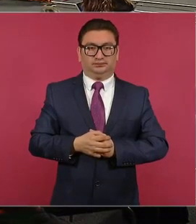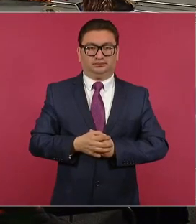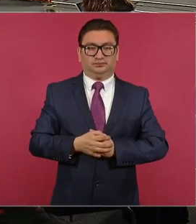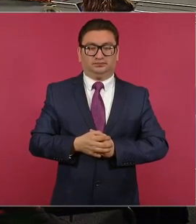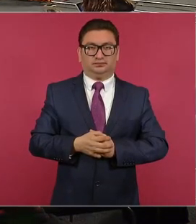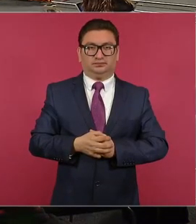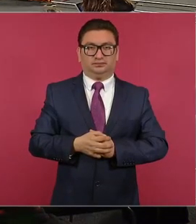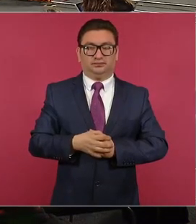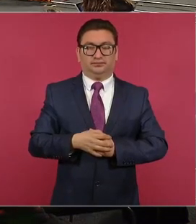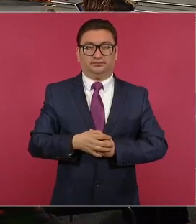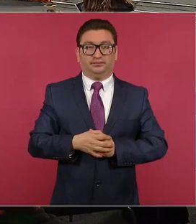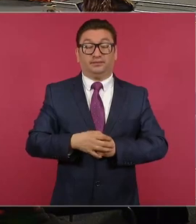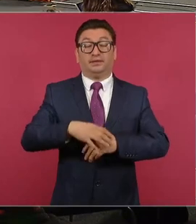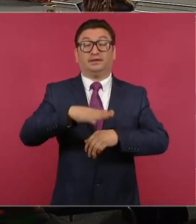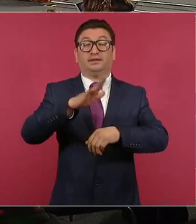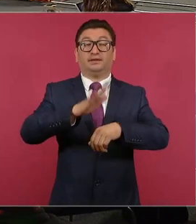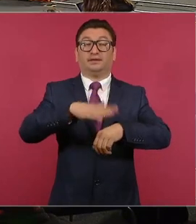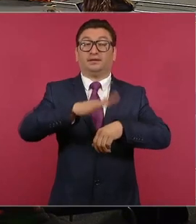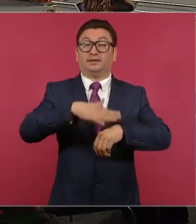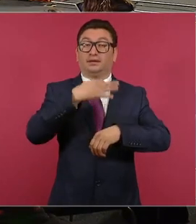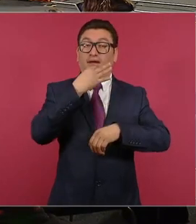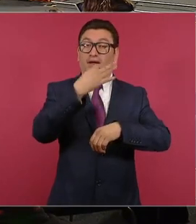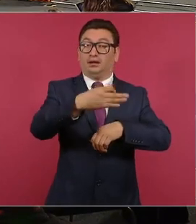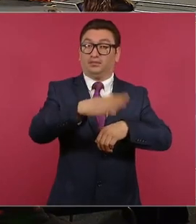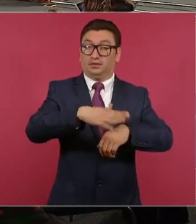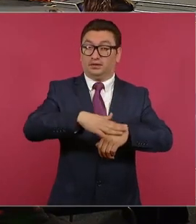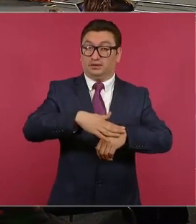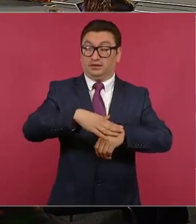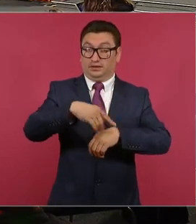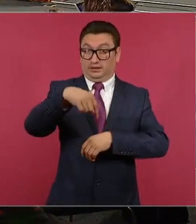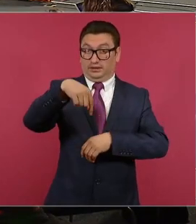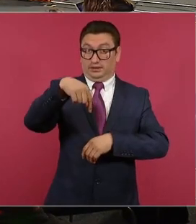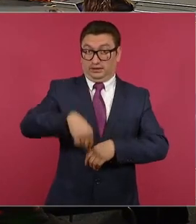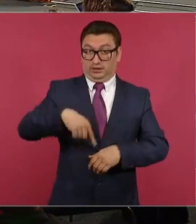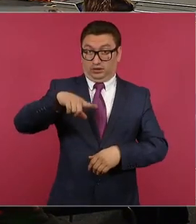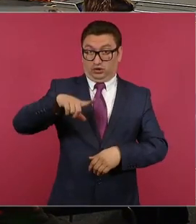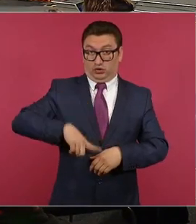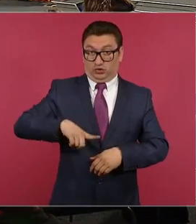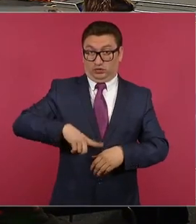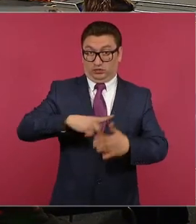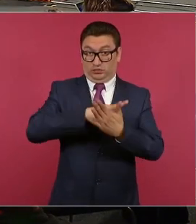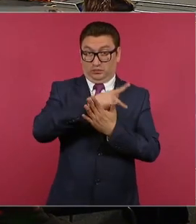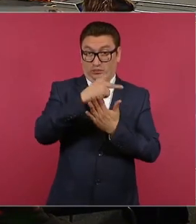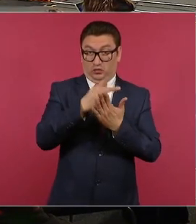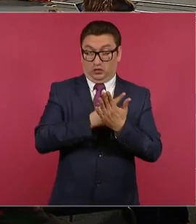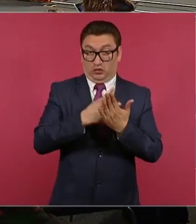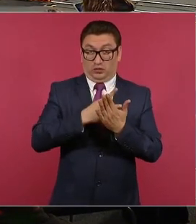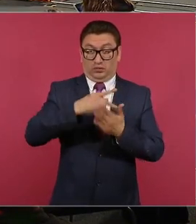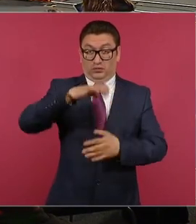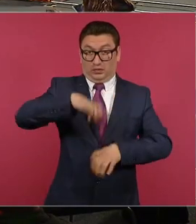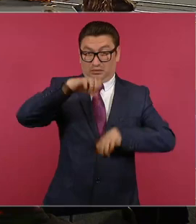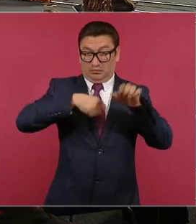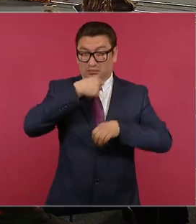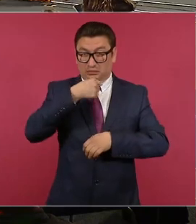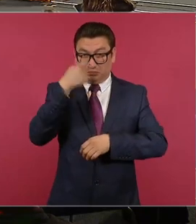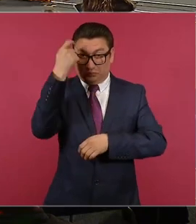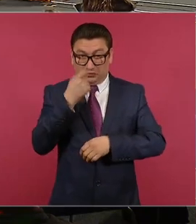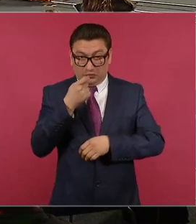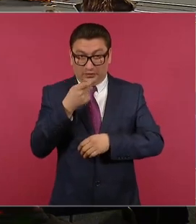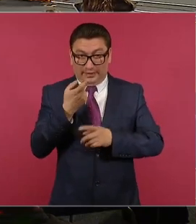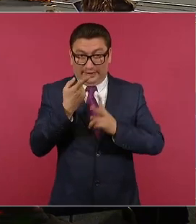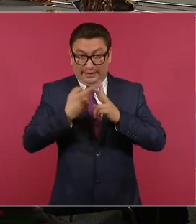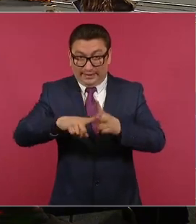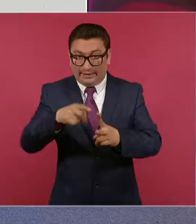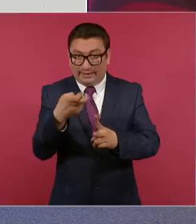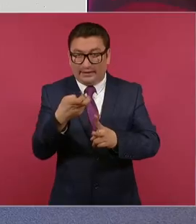Por cierto, no fue en este gobierno cuando inició el programa de adultos mayores, sino que viene